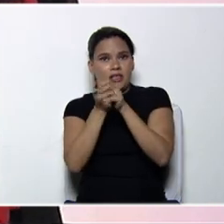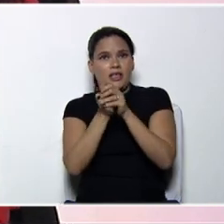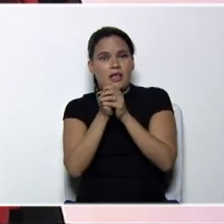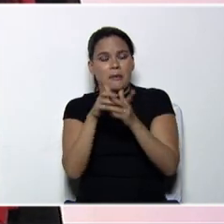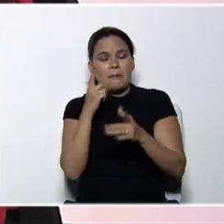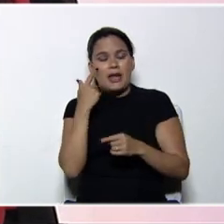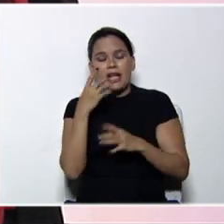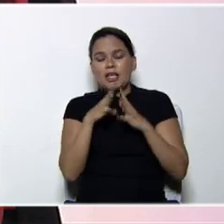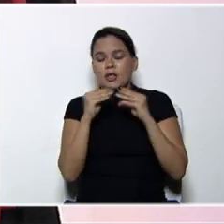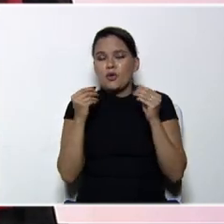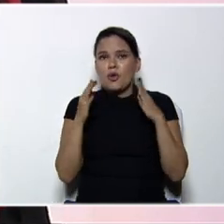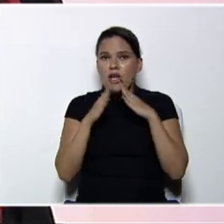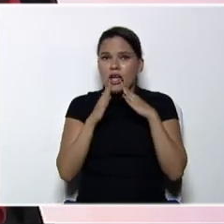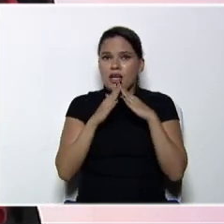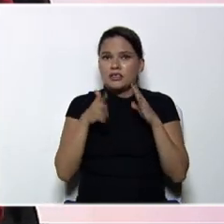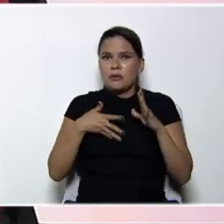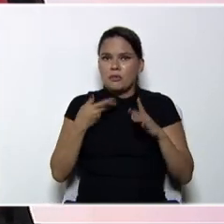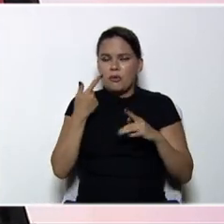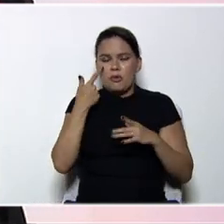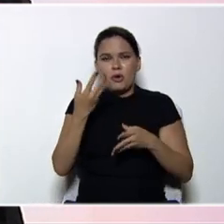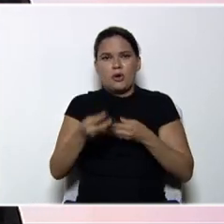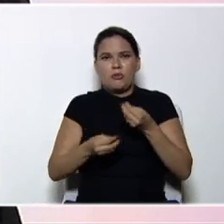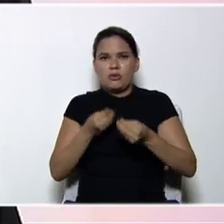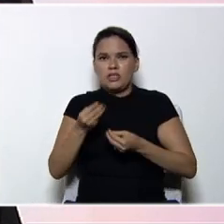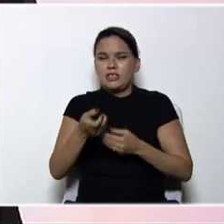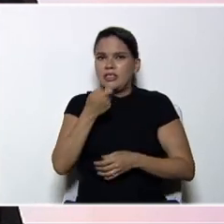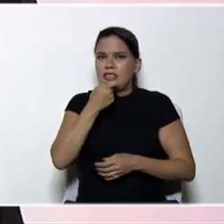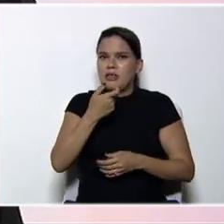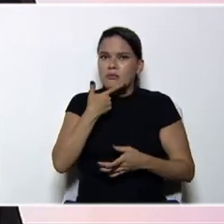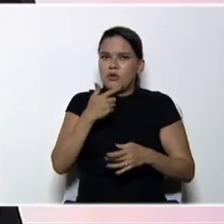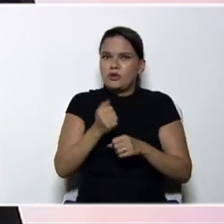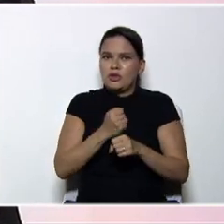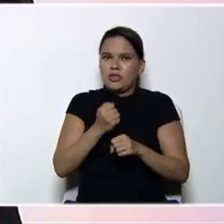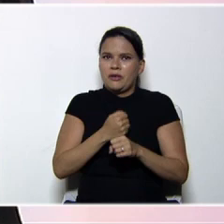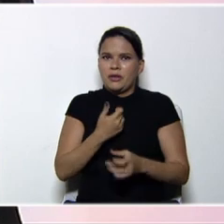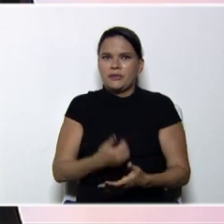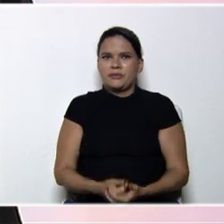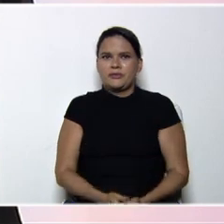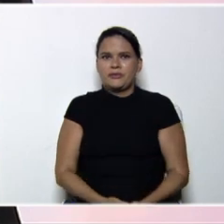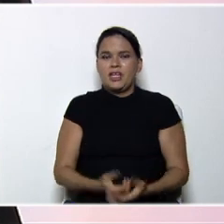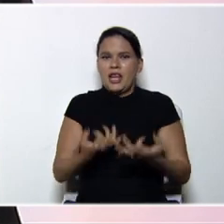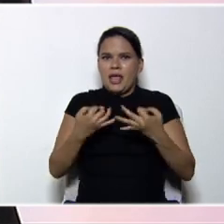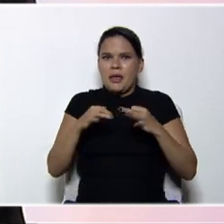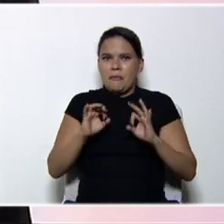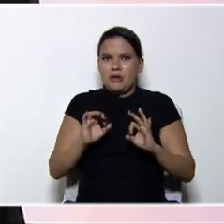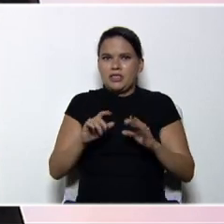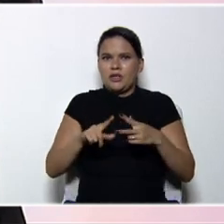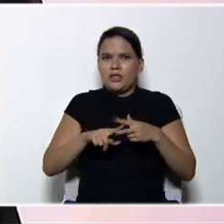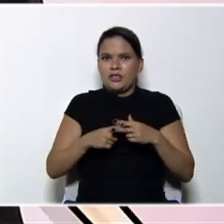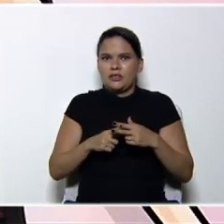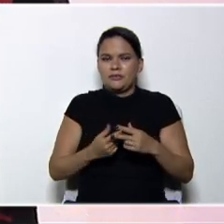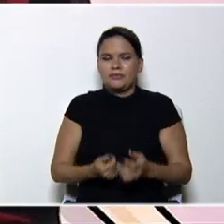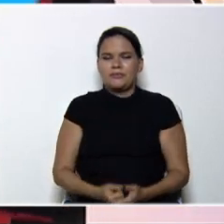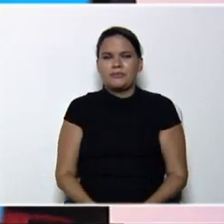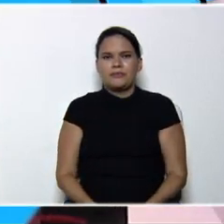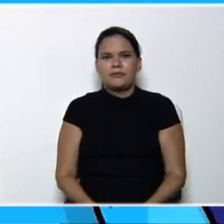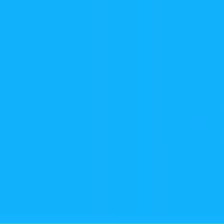que todos en casa podamos ver cómo se realiza este hermoso trabajo desde las especialidades ocupacionales de nuestro hermoso país.